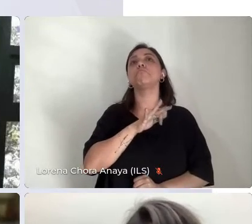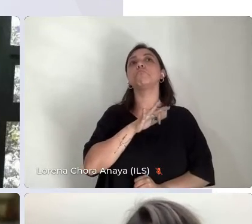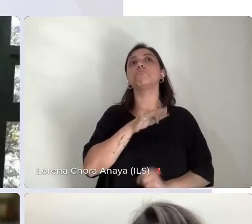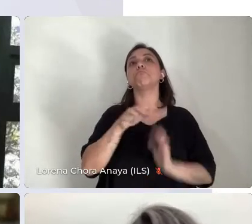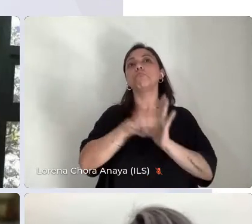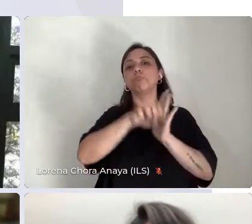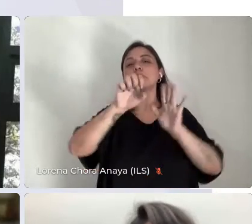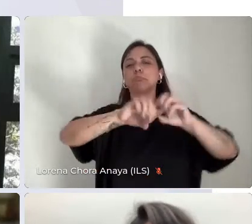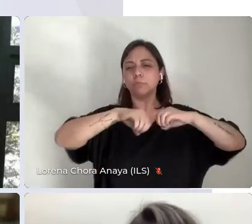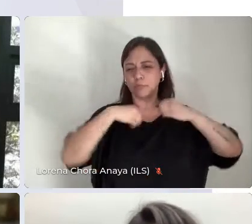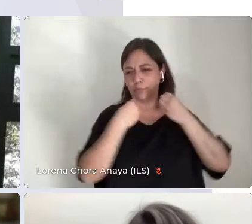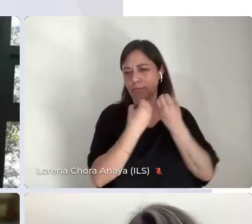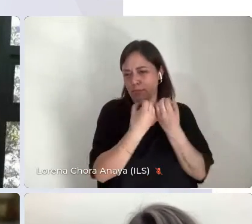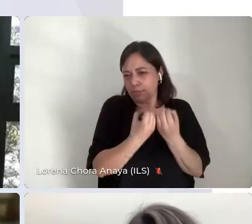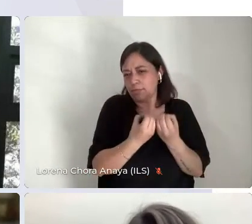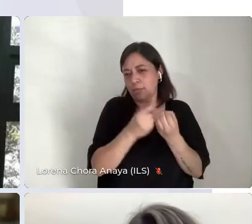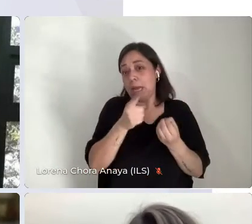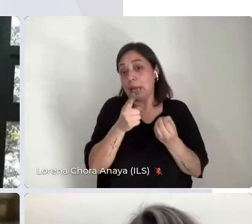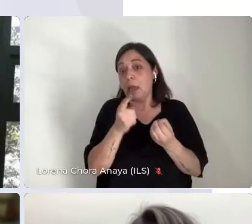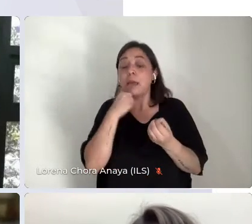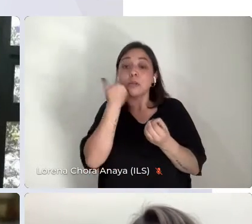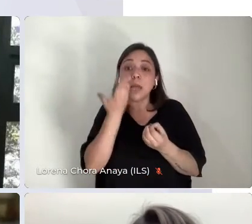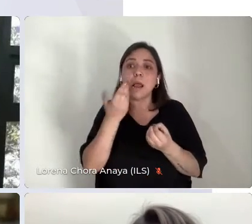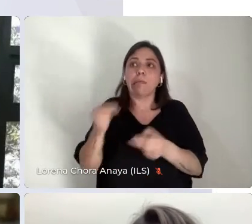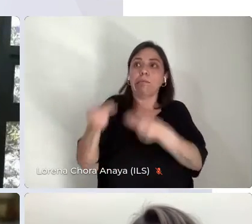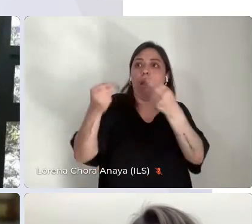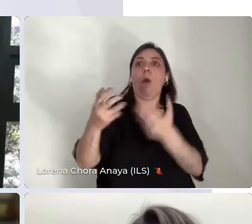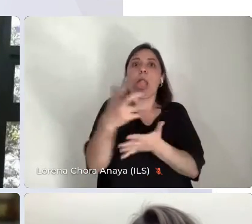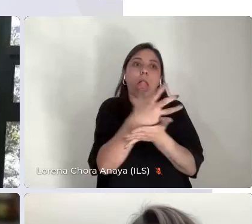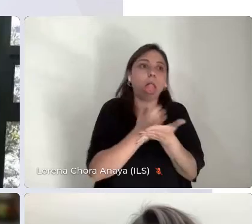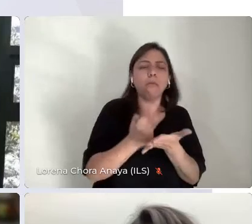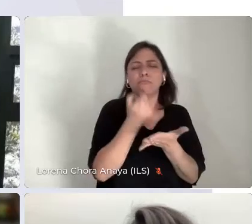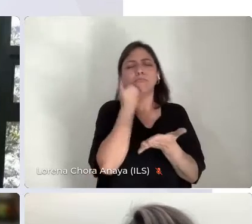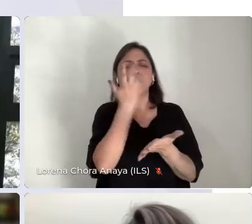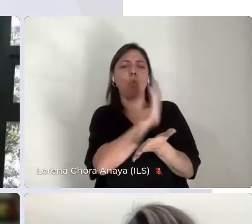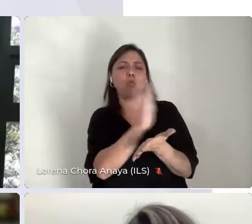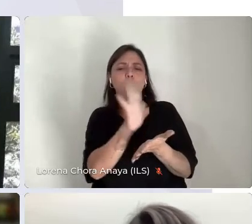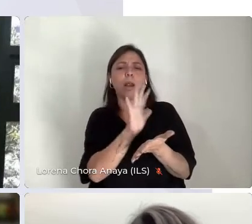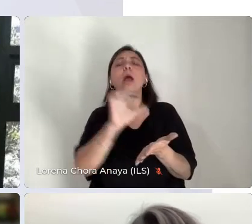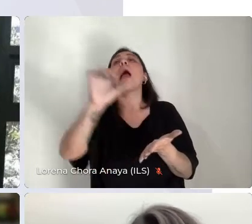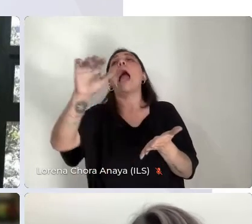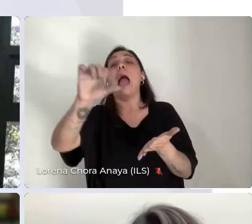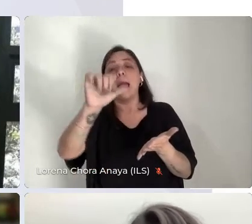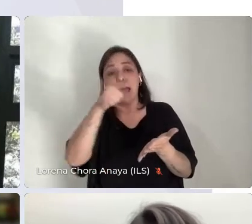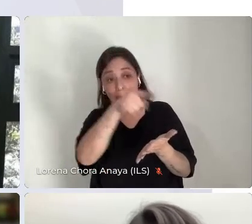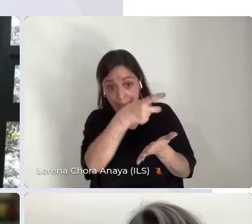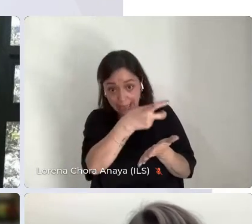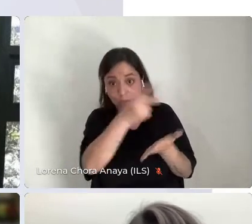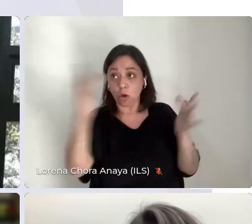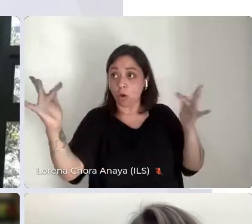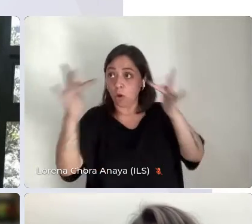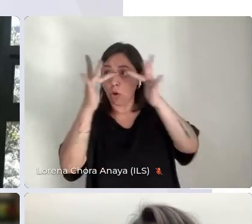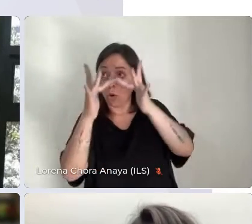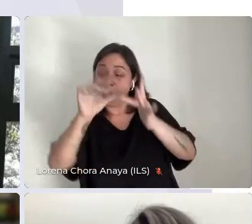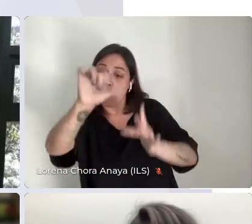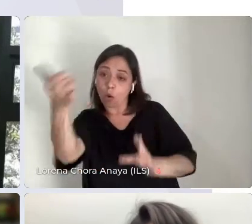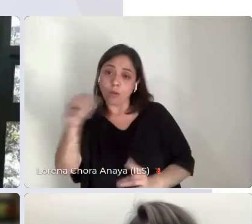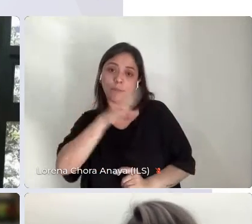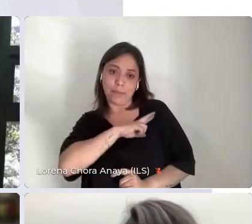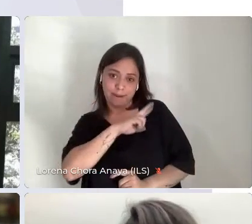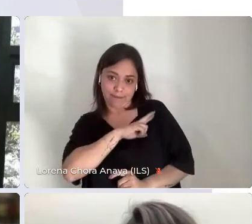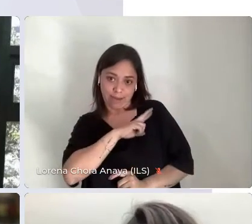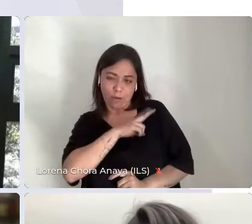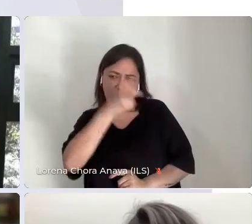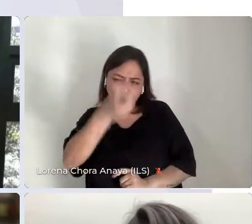organizaciones sin fines de lucro, con el sector privado, donde hemos visto que eso ha generado una diferencia.